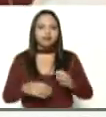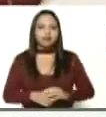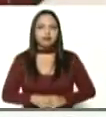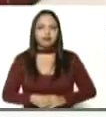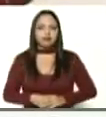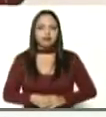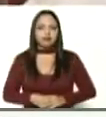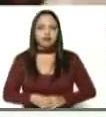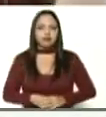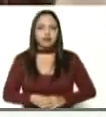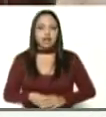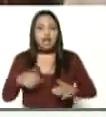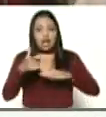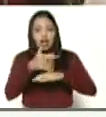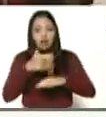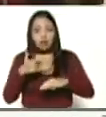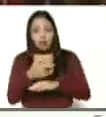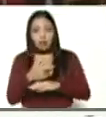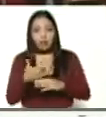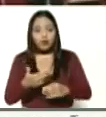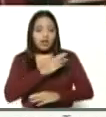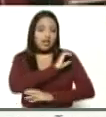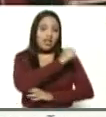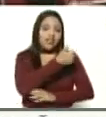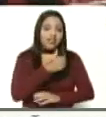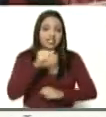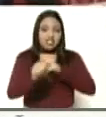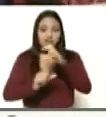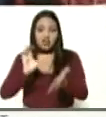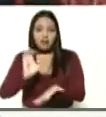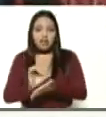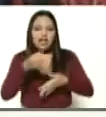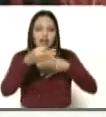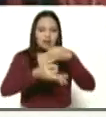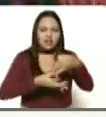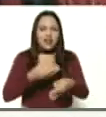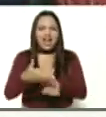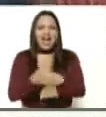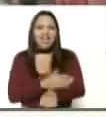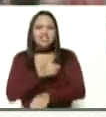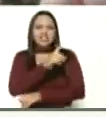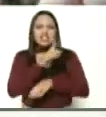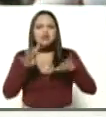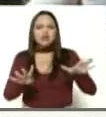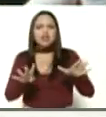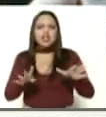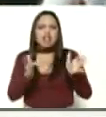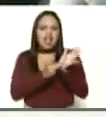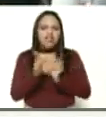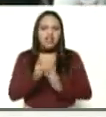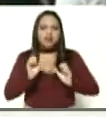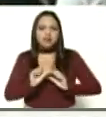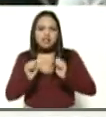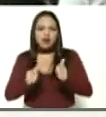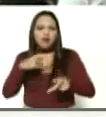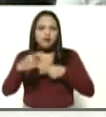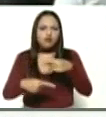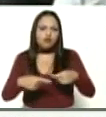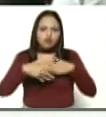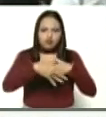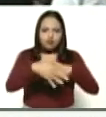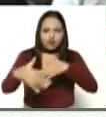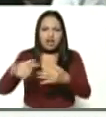gobierno del Distrito Capital, Nahum Fernández, quien mencionaba que antes del 19 de abril ya venía en marcha un proceso emancipador generado por tres